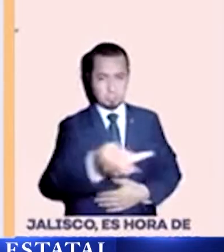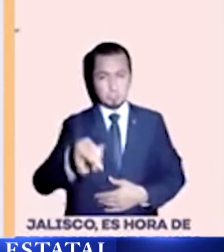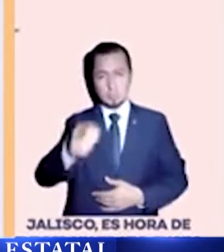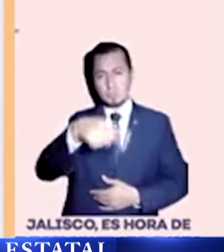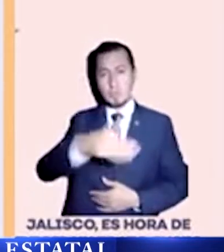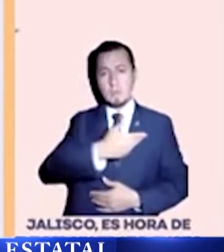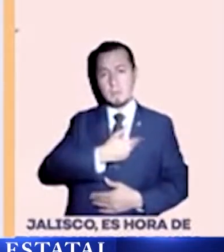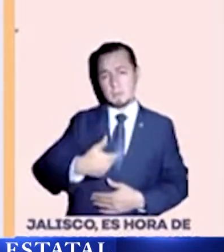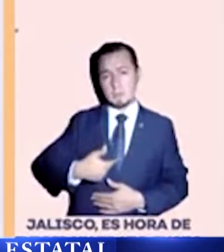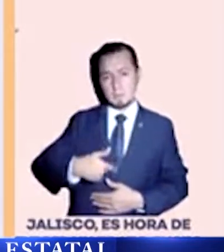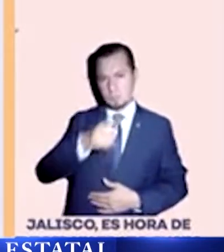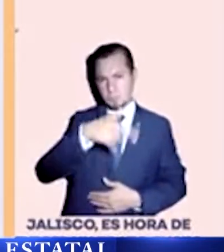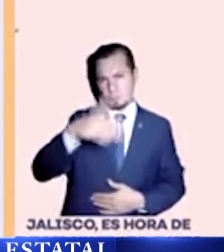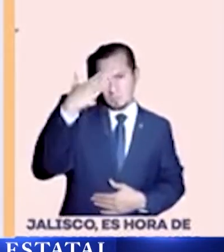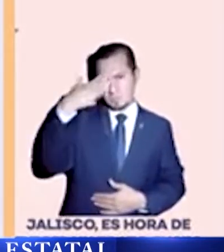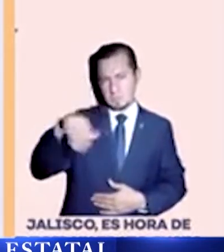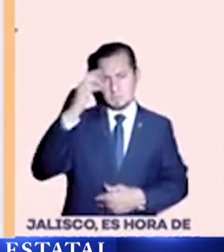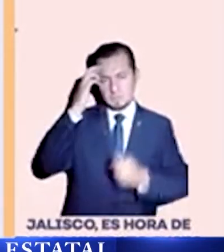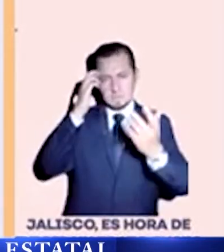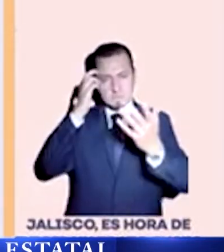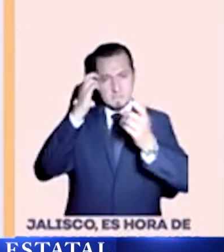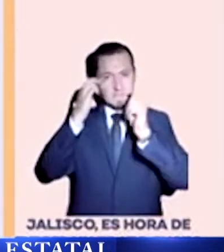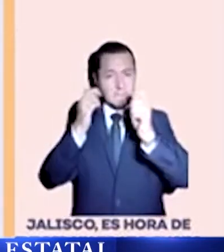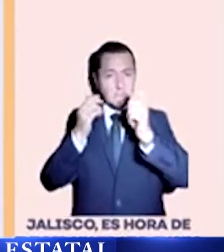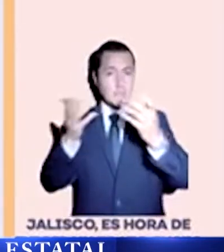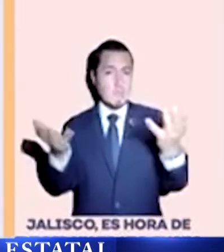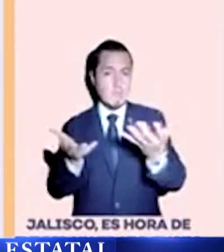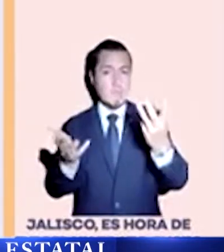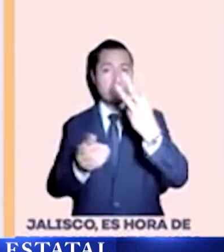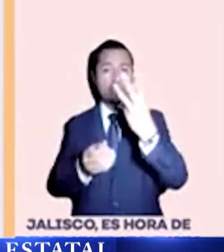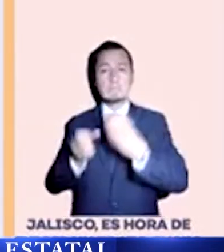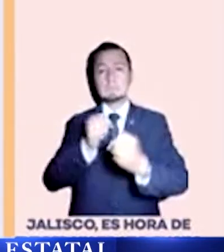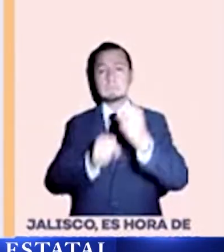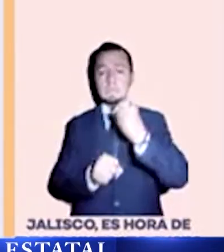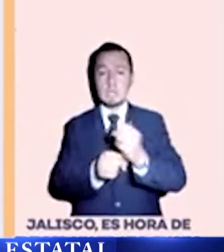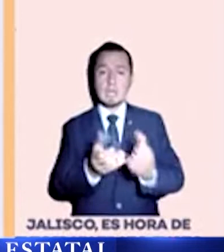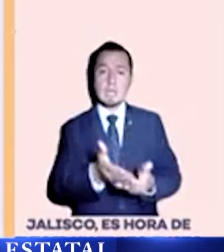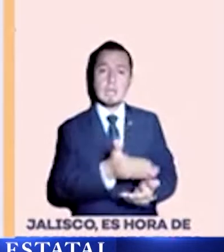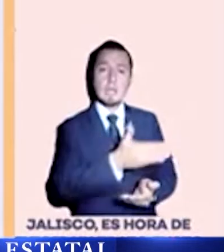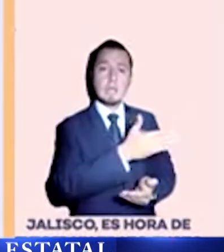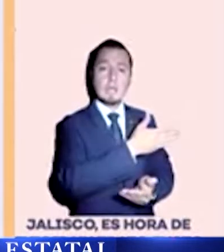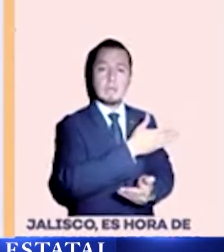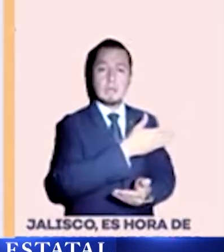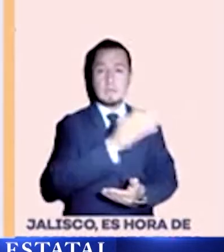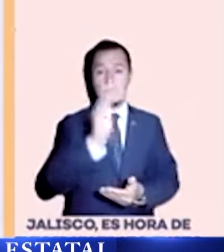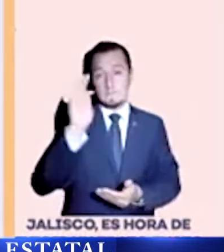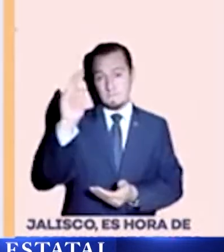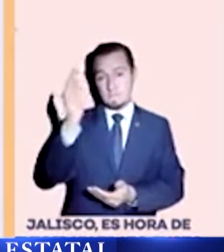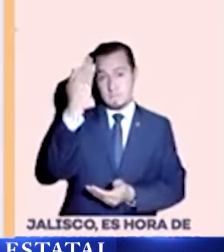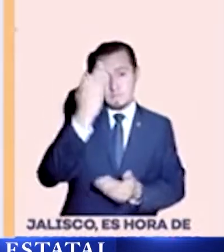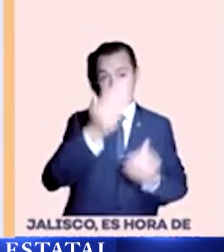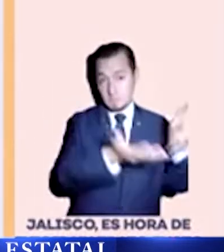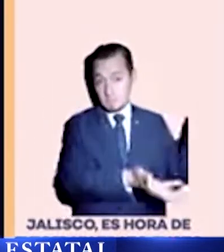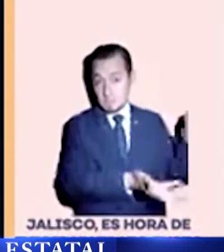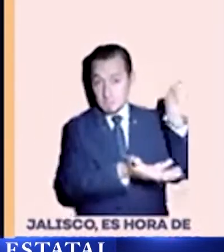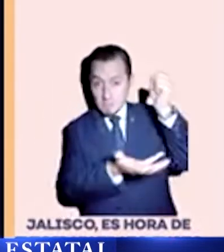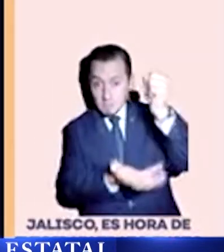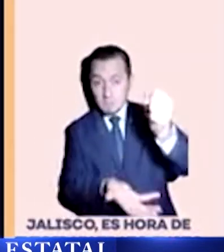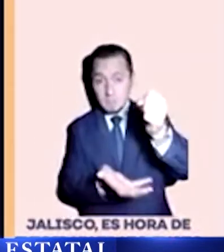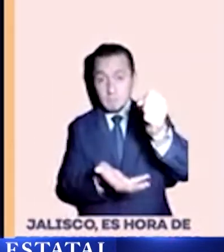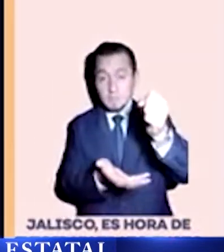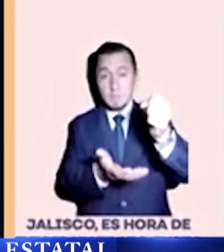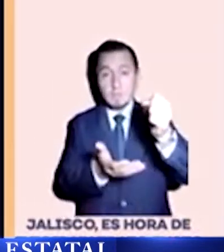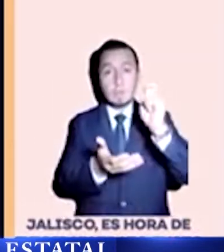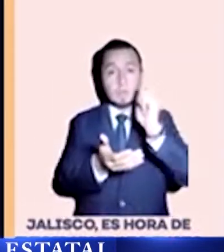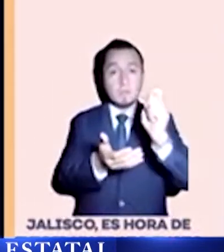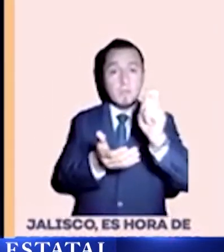antecesores, sabrán que en los últimos 3 años la Federación no aportó